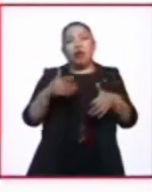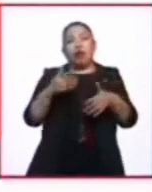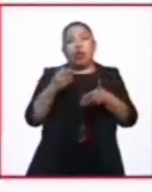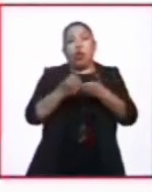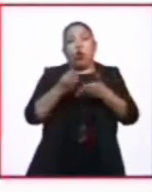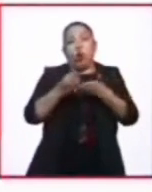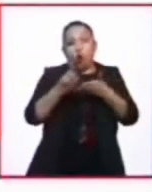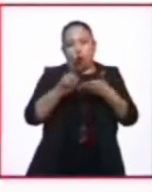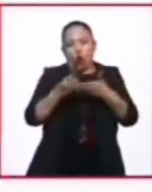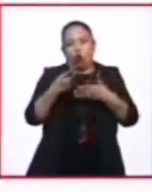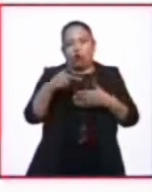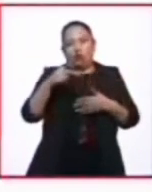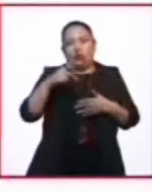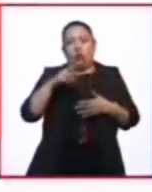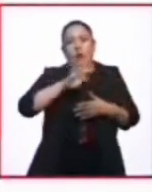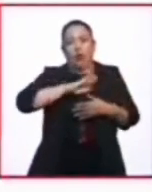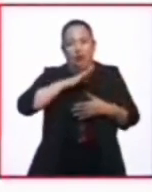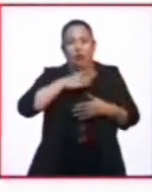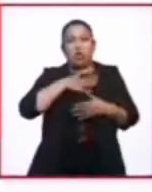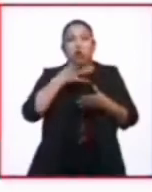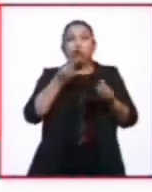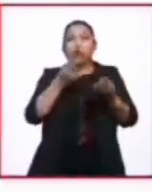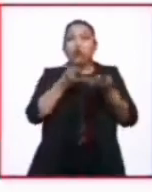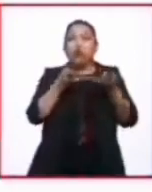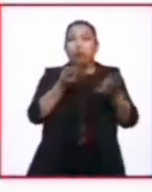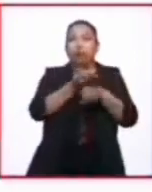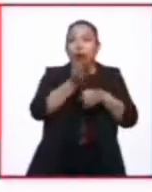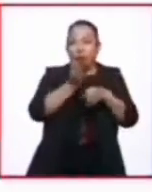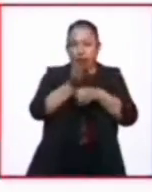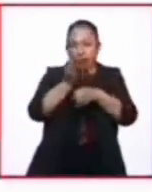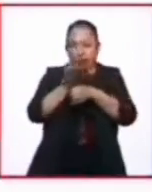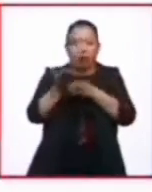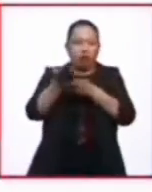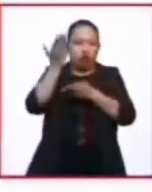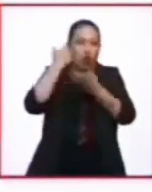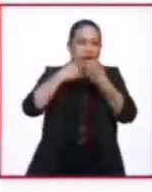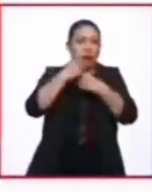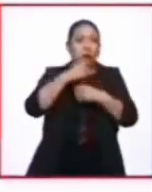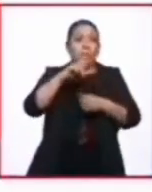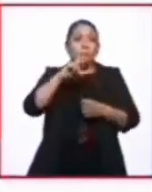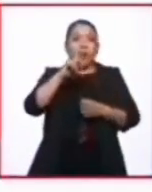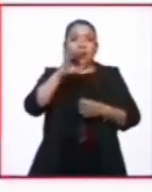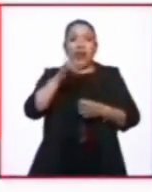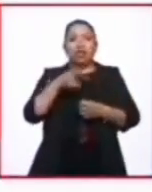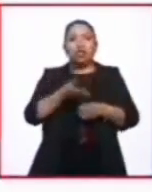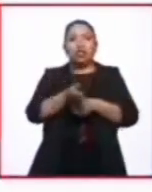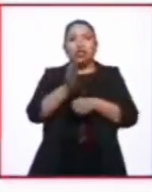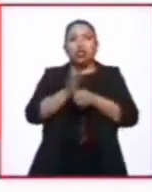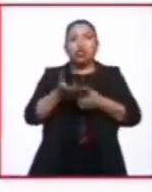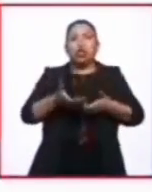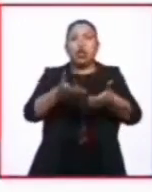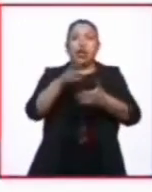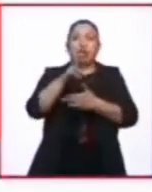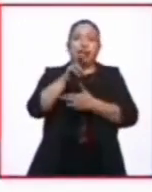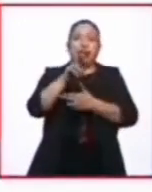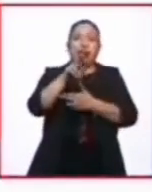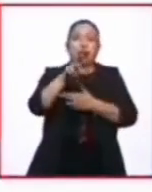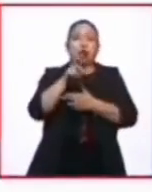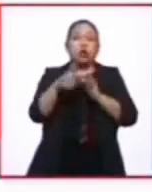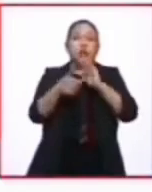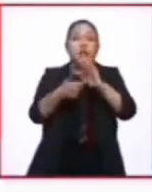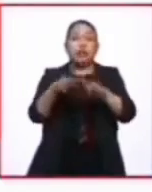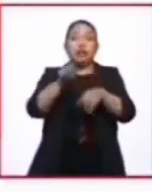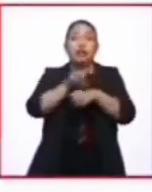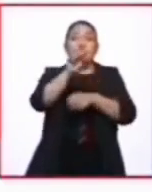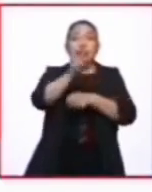también había mucha comedia en ese tiempo. El Pagliacho, el gracioso de la calle del Relox, se presentará